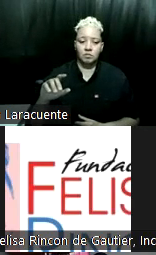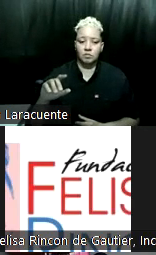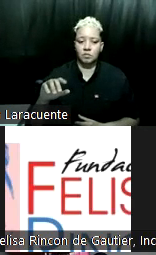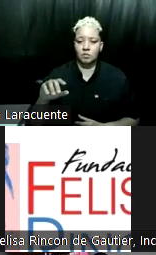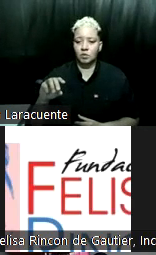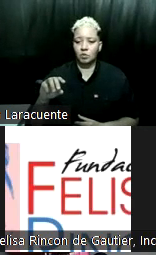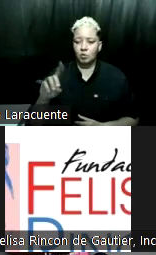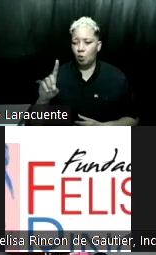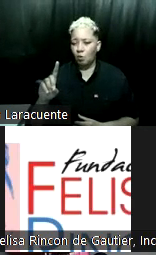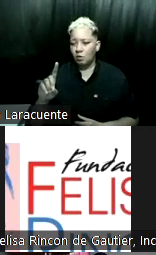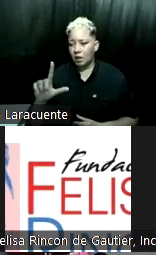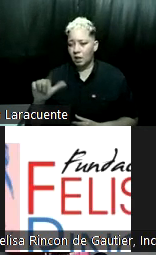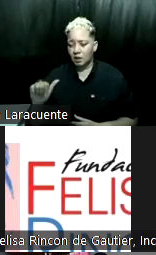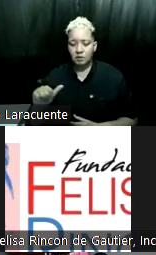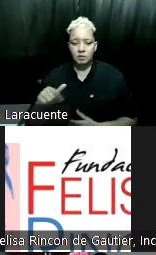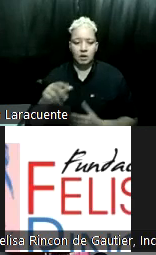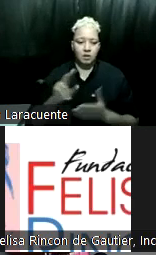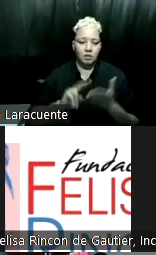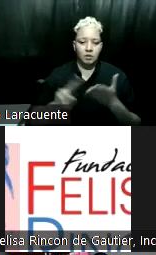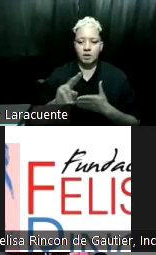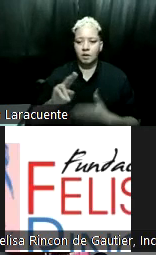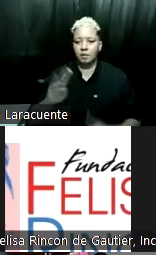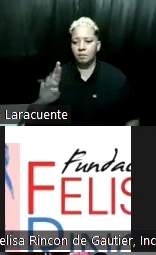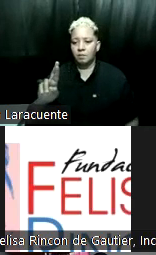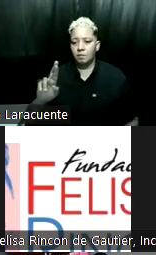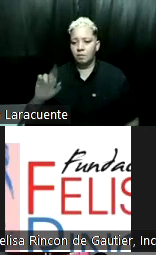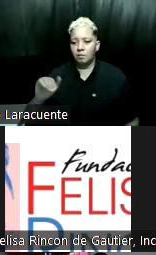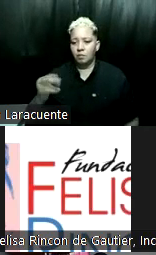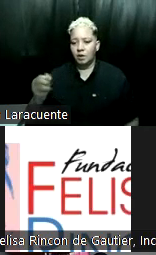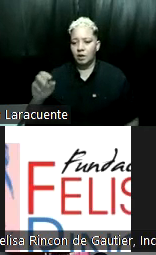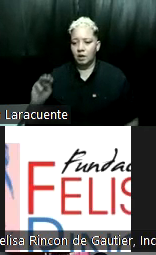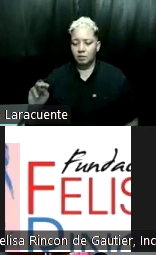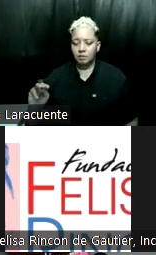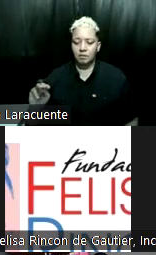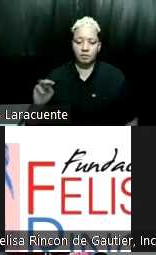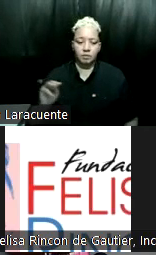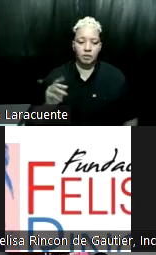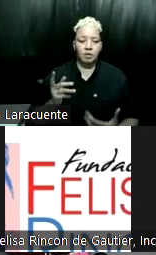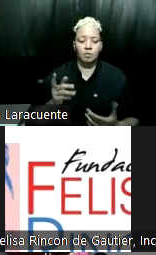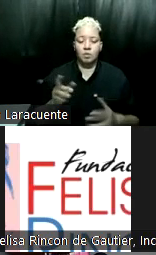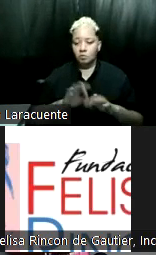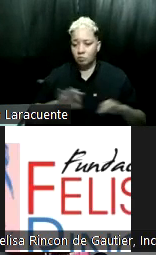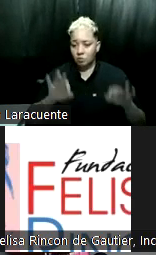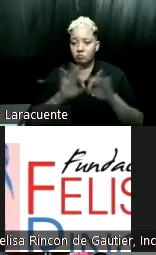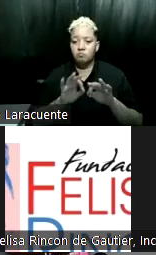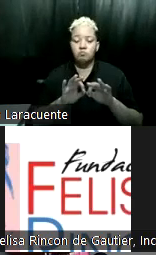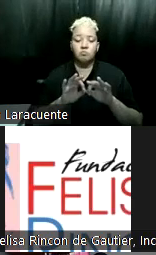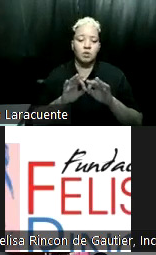60, ¿verdad? Para la Universidad de Brigham Young, y allá pues una figura